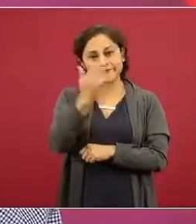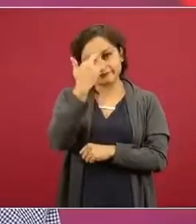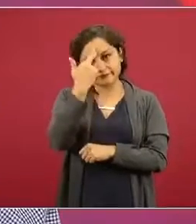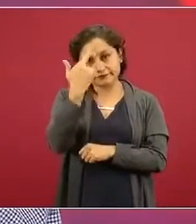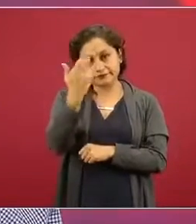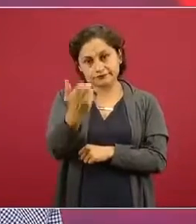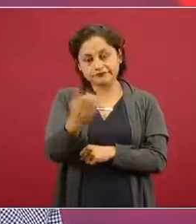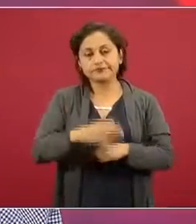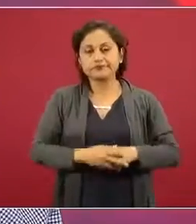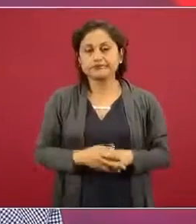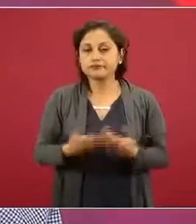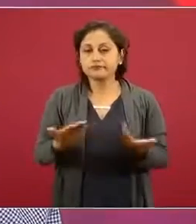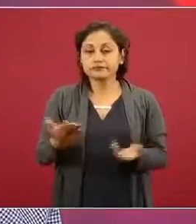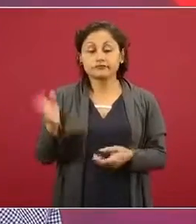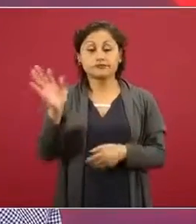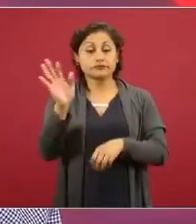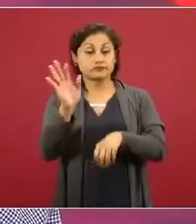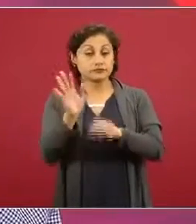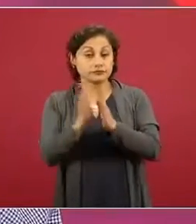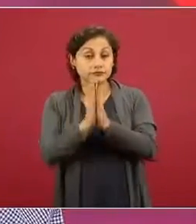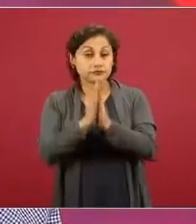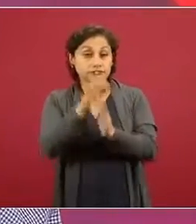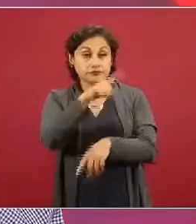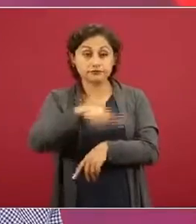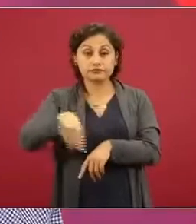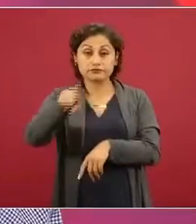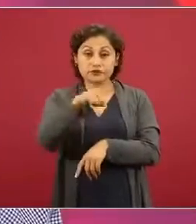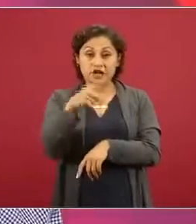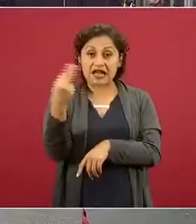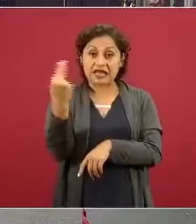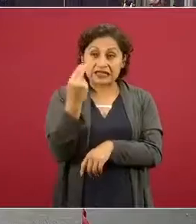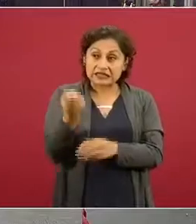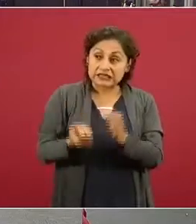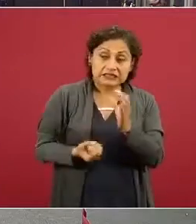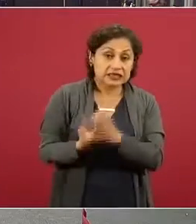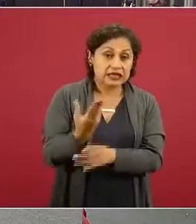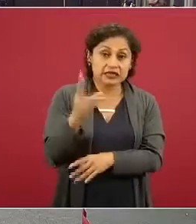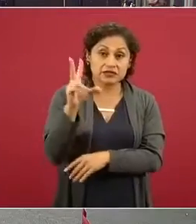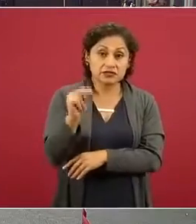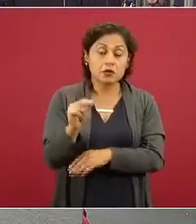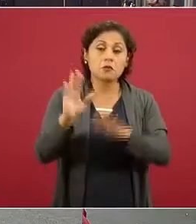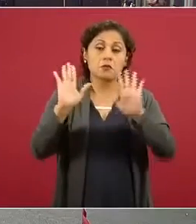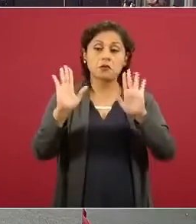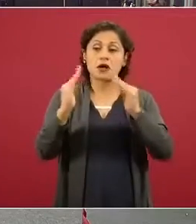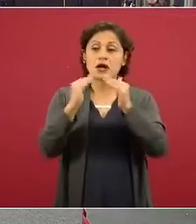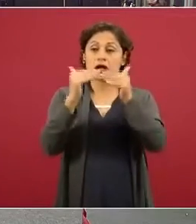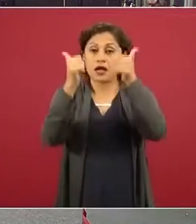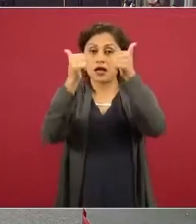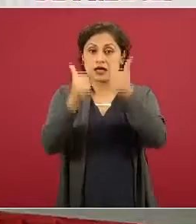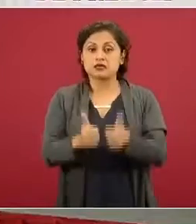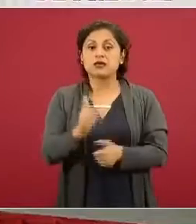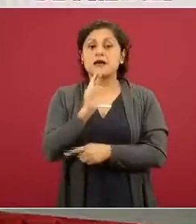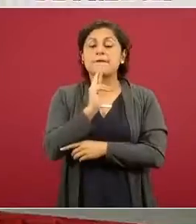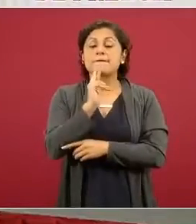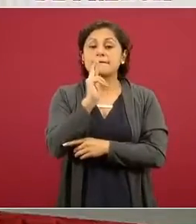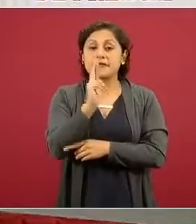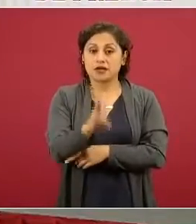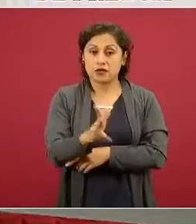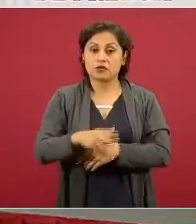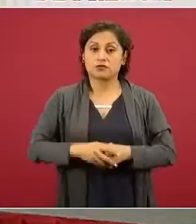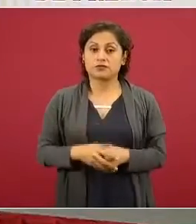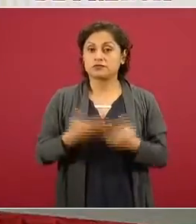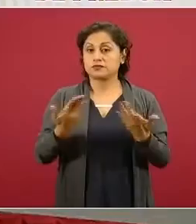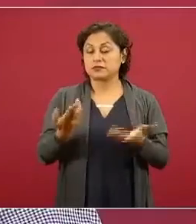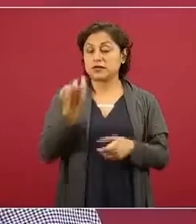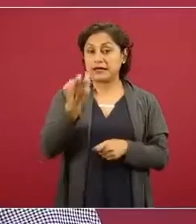no es necesario, si no es esencial, lo mejor es quedarse en casa, lo mejor es tratar de mantener la menor